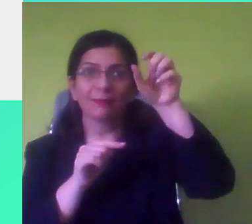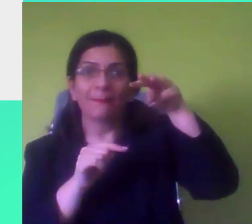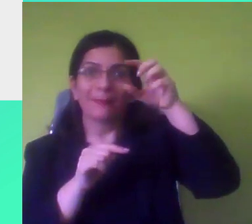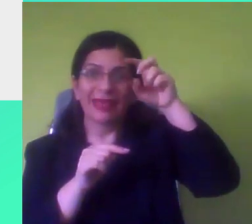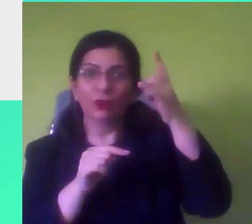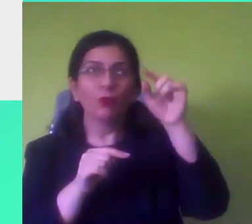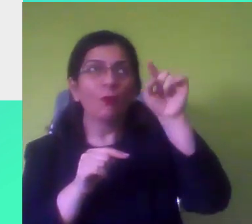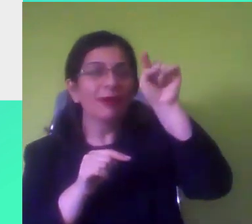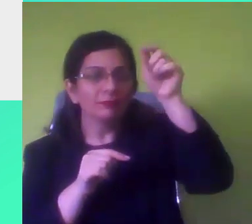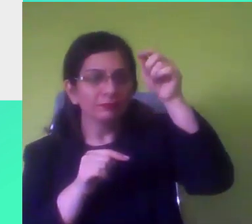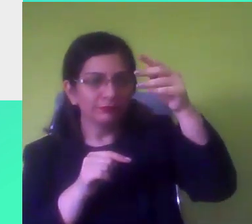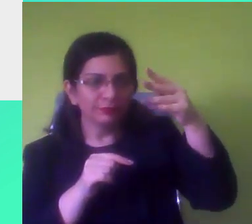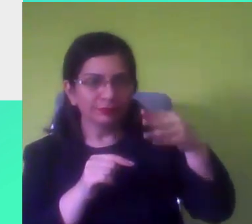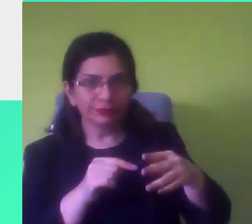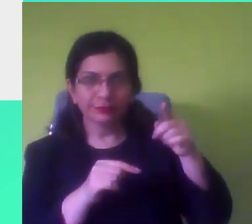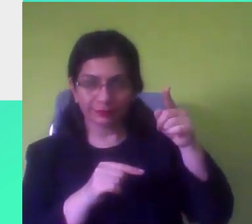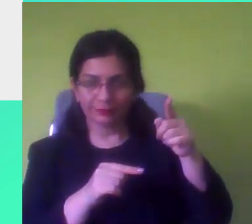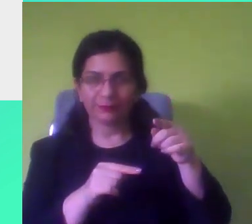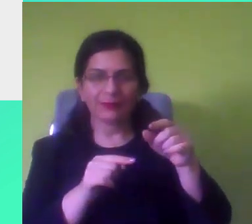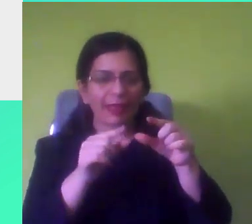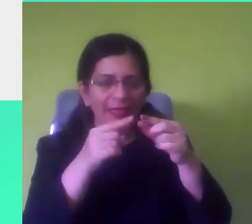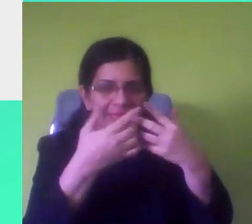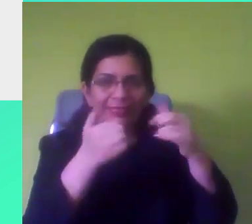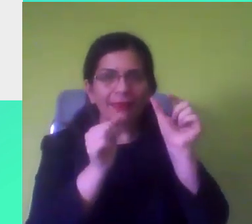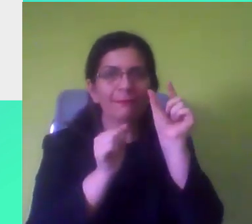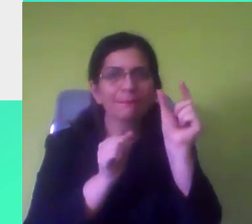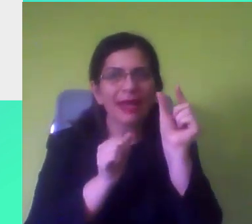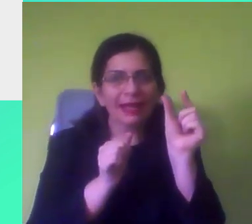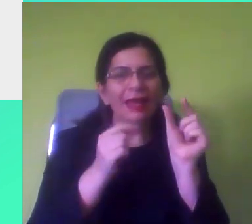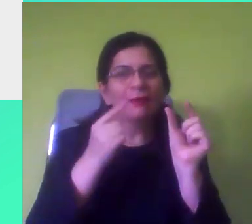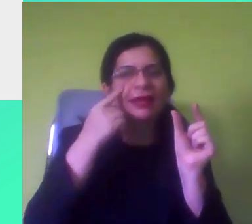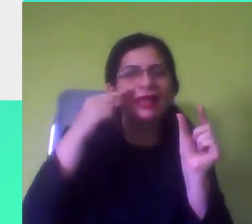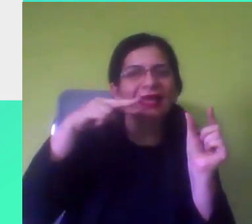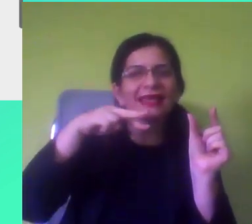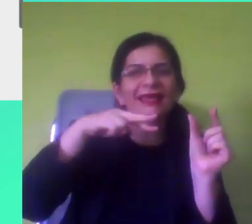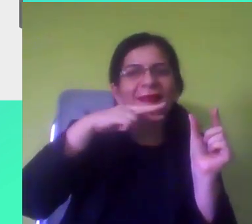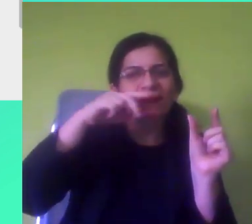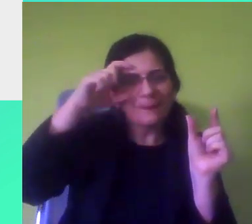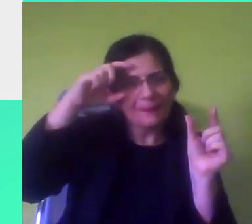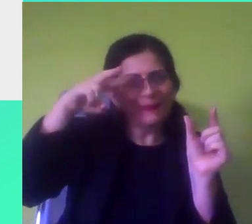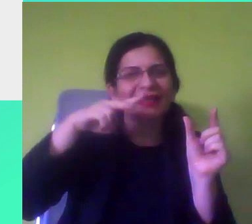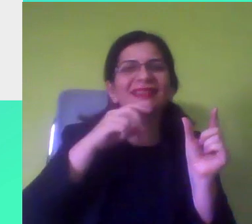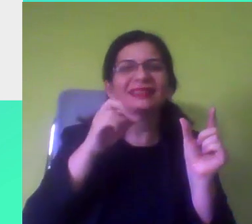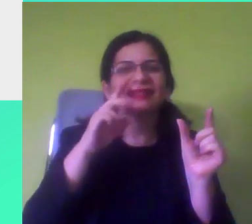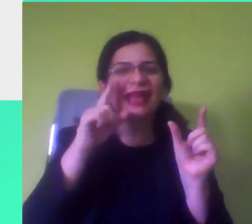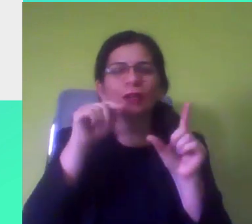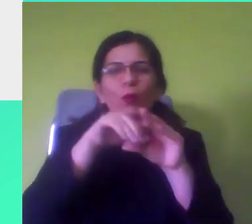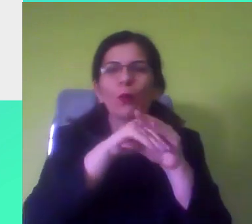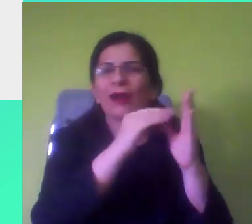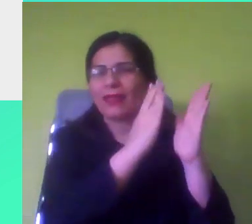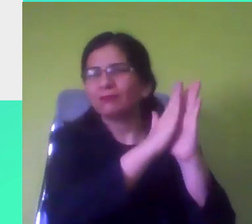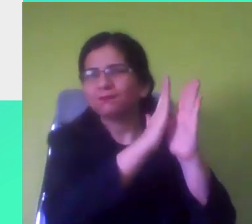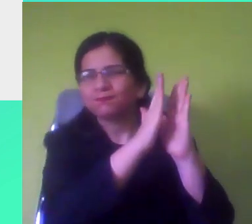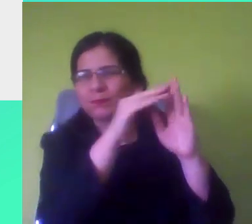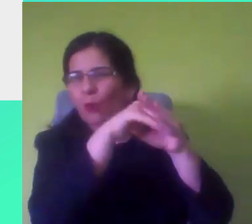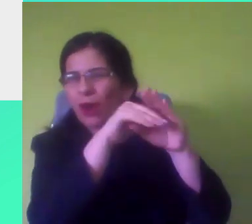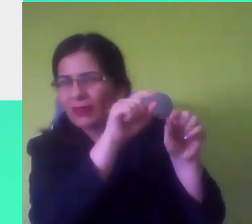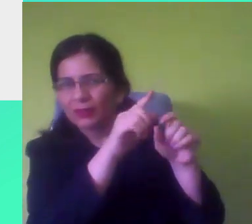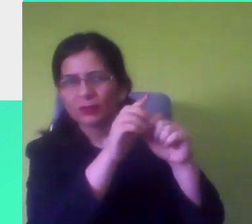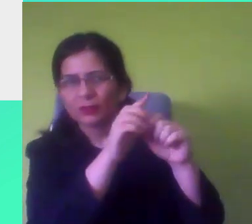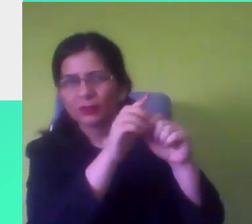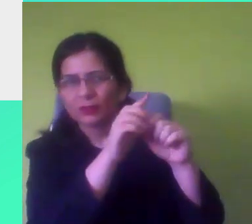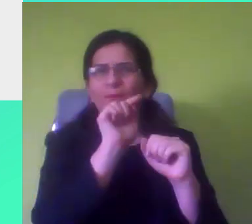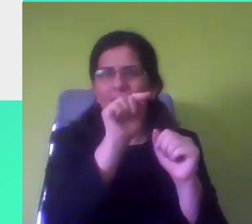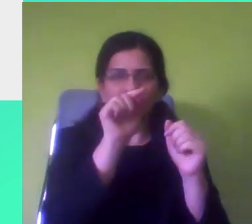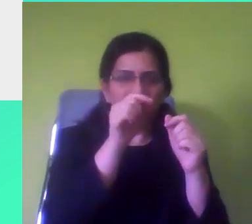encontrar una pestaña que se llama Inventario, que es donde está la información técnica del inventario. Entonces, por ejemplo, van a encontrarse con los